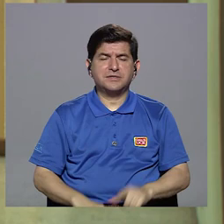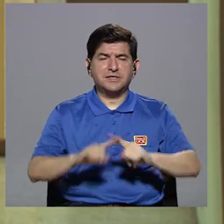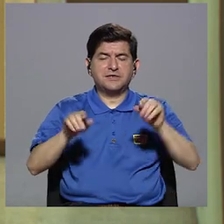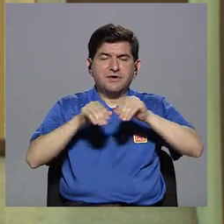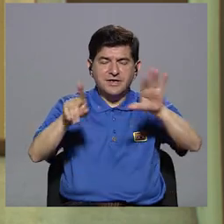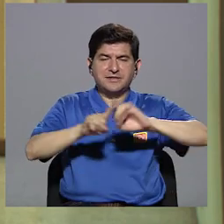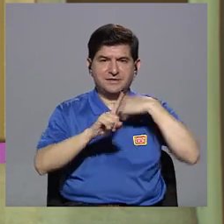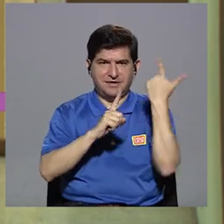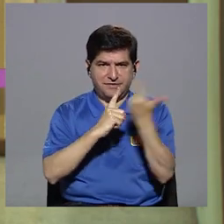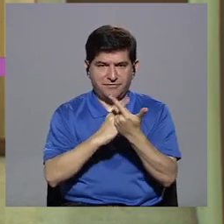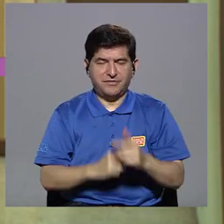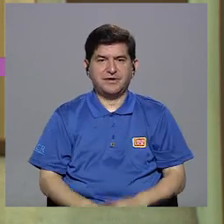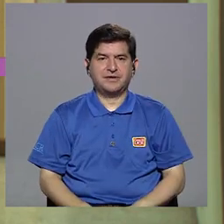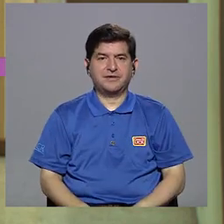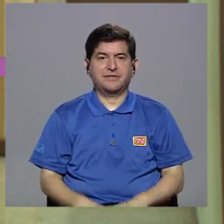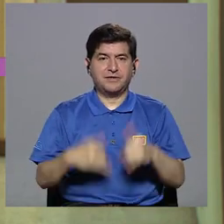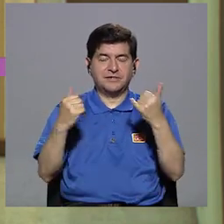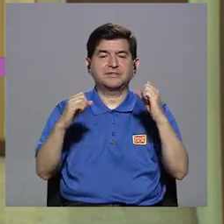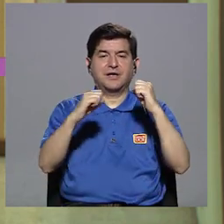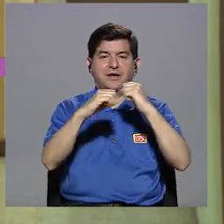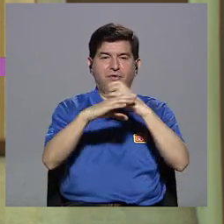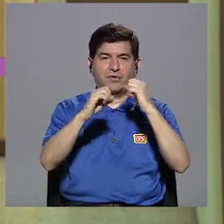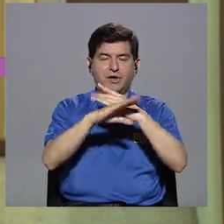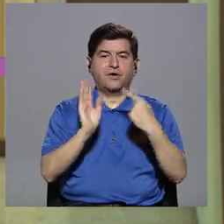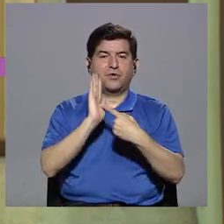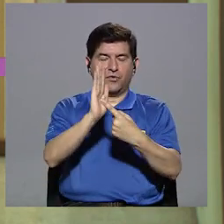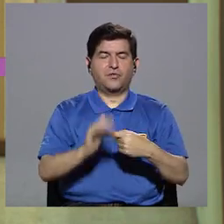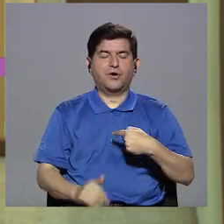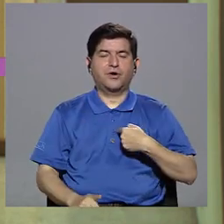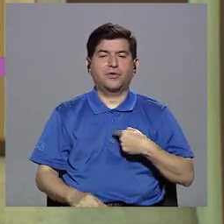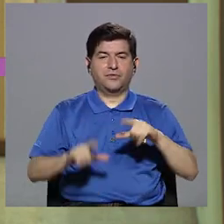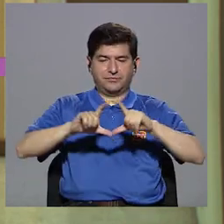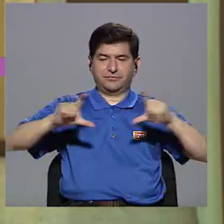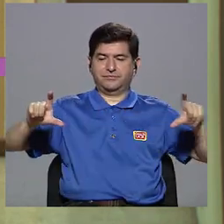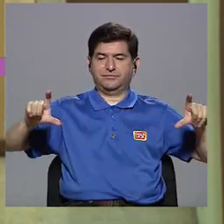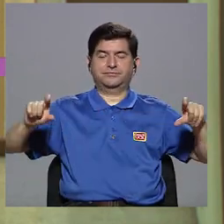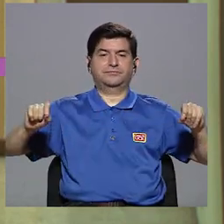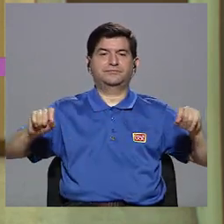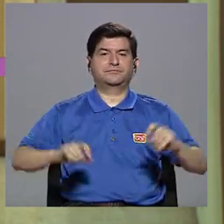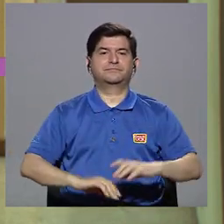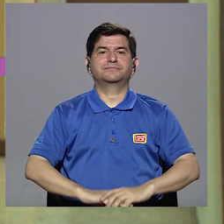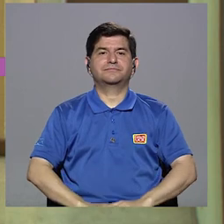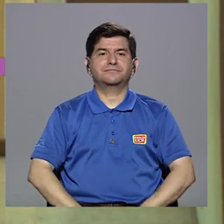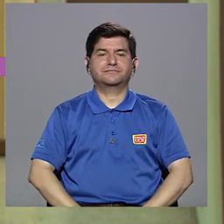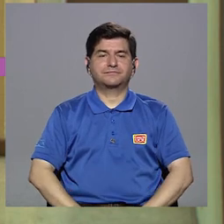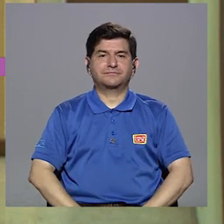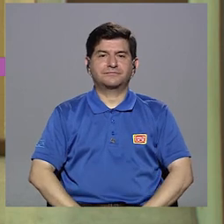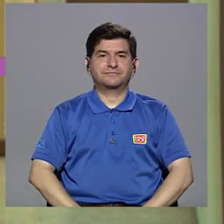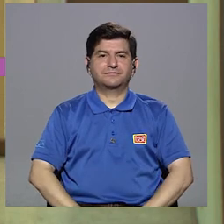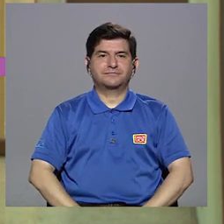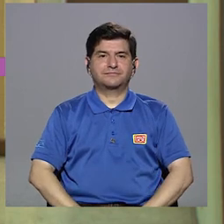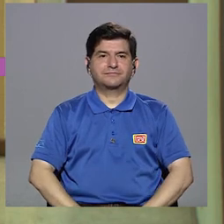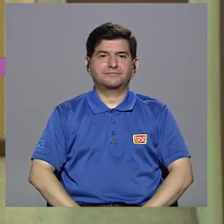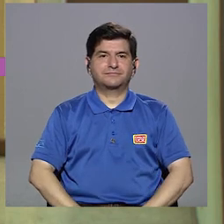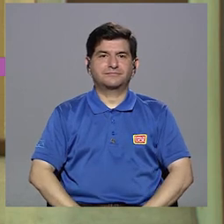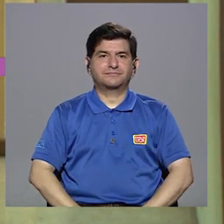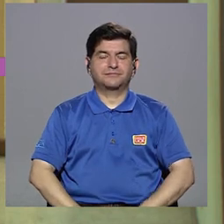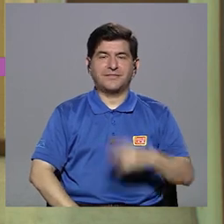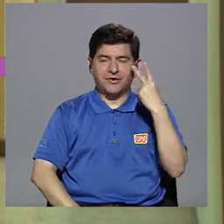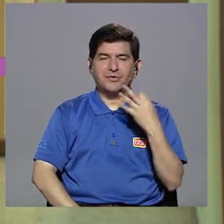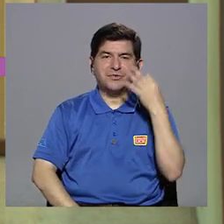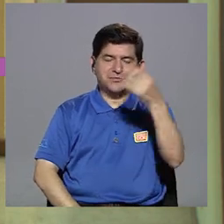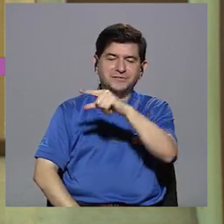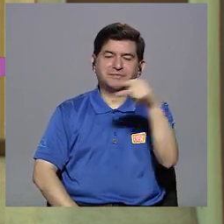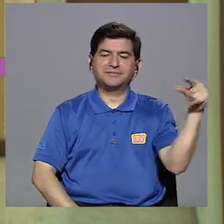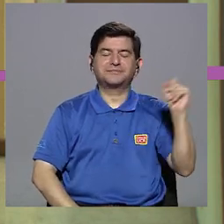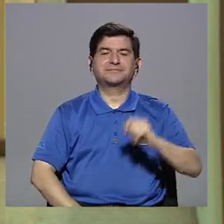en nuestras redes sociales les dejo nuestro correo electrónico yo quiero vivir mejor cr punto ace punto 0